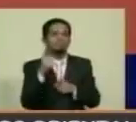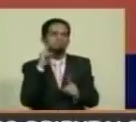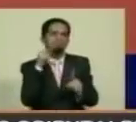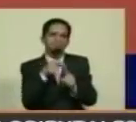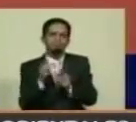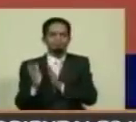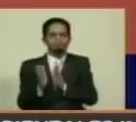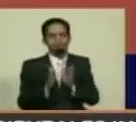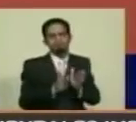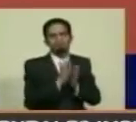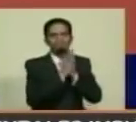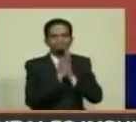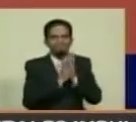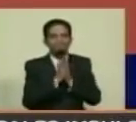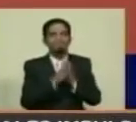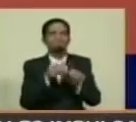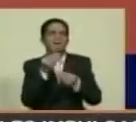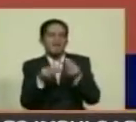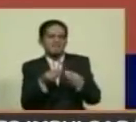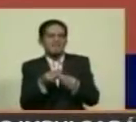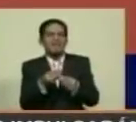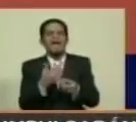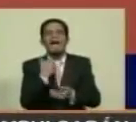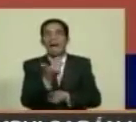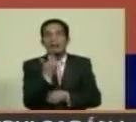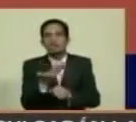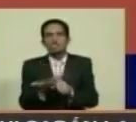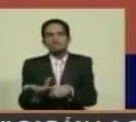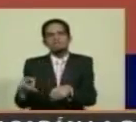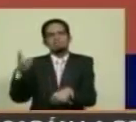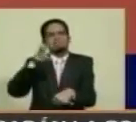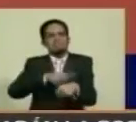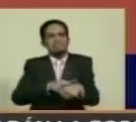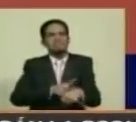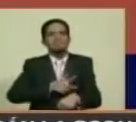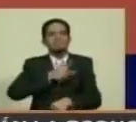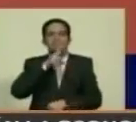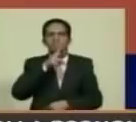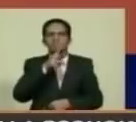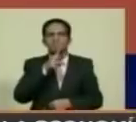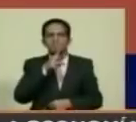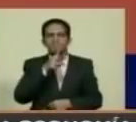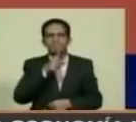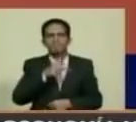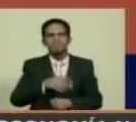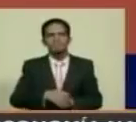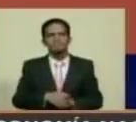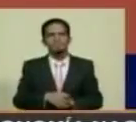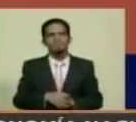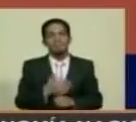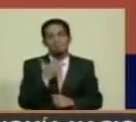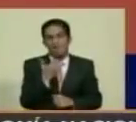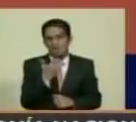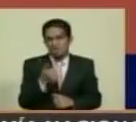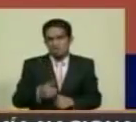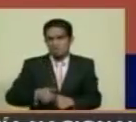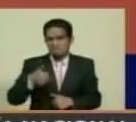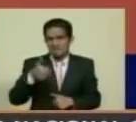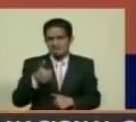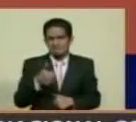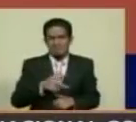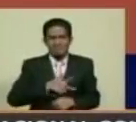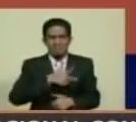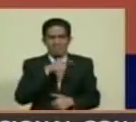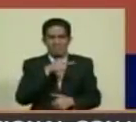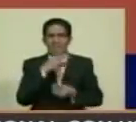hechos de violencia más brutales. Si puede concebirse algo más brutal que lo que hicieran en